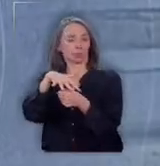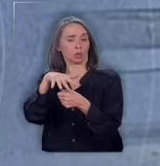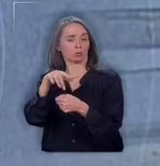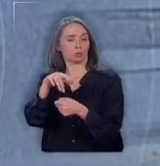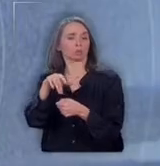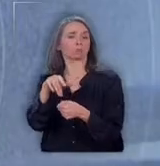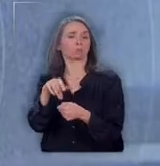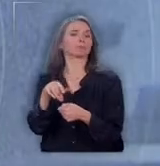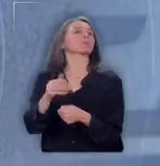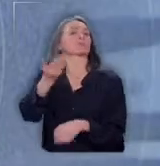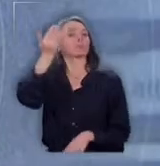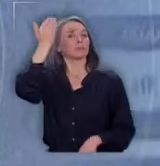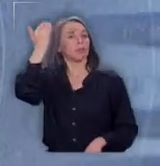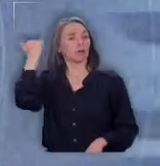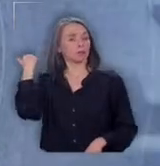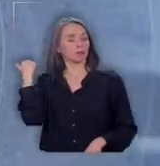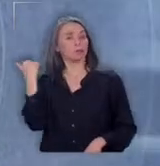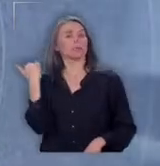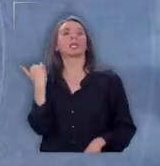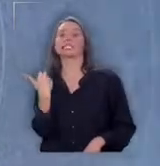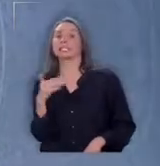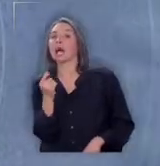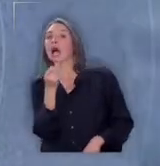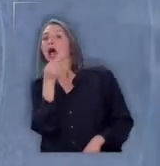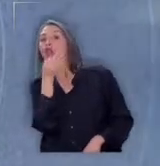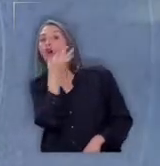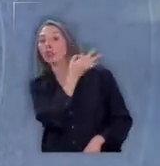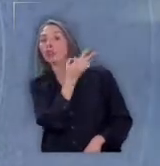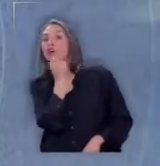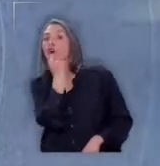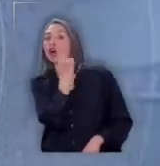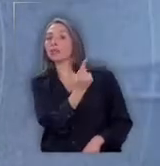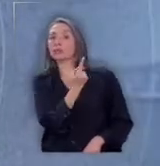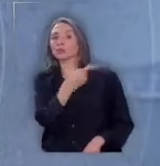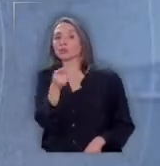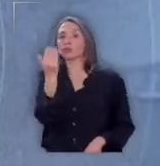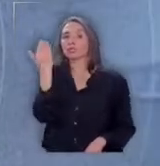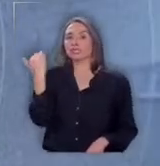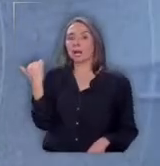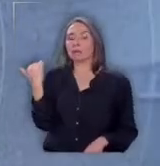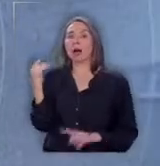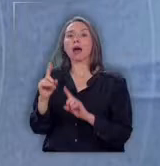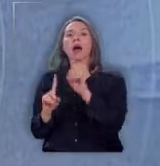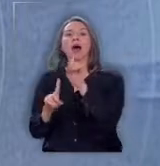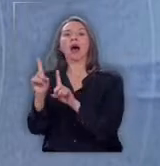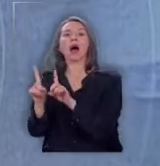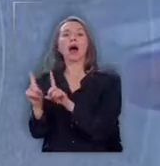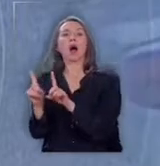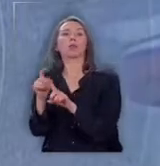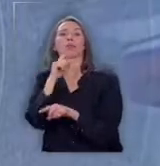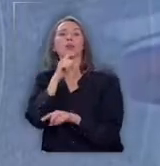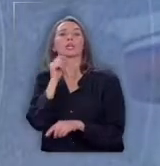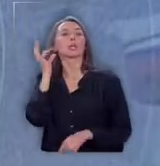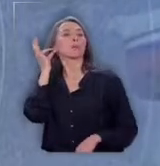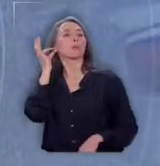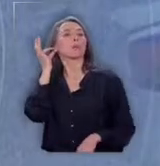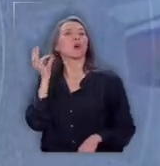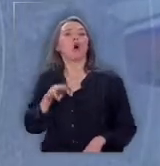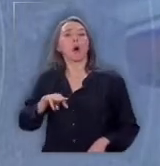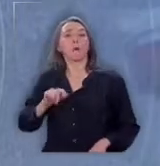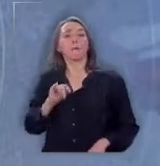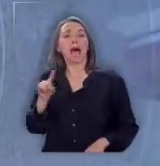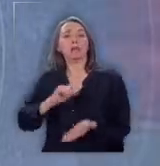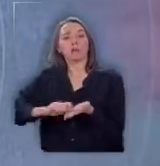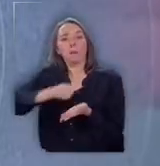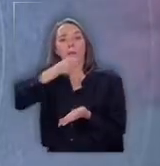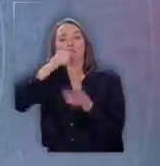si usted quiere planteada o denunciada hace ya semanas no por por algún por ejemplo Alejandra matus había dicho algo al respecto la